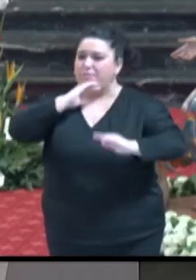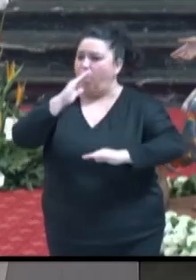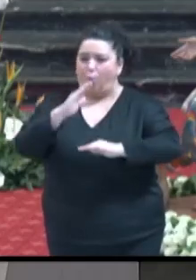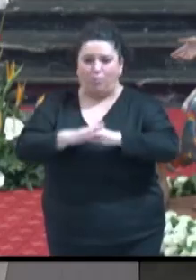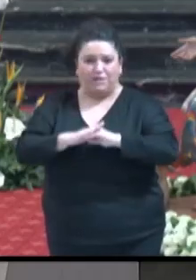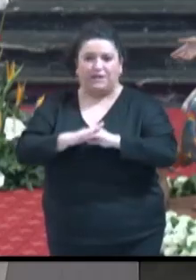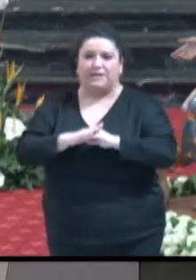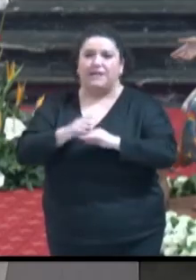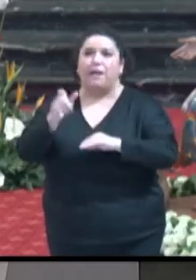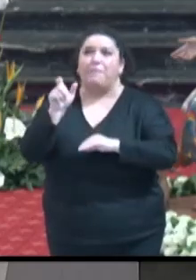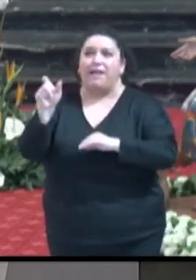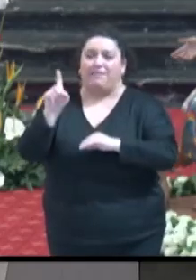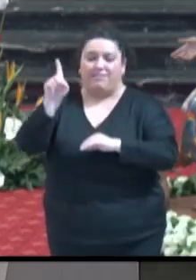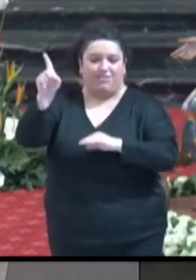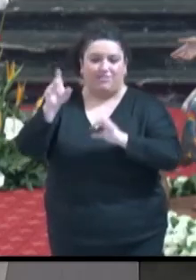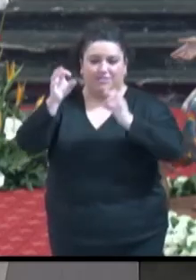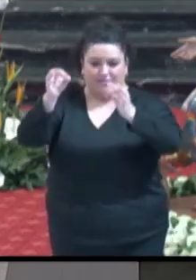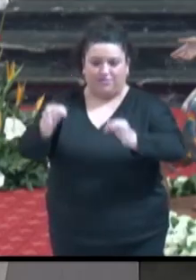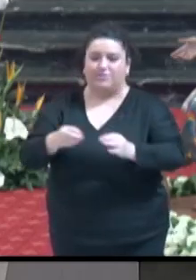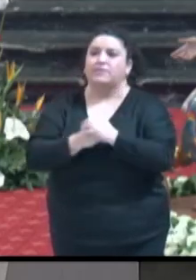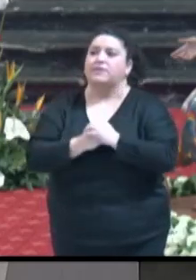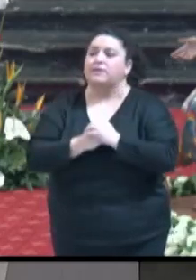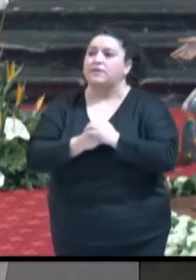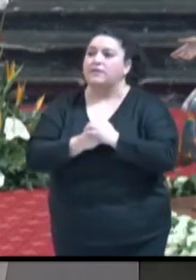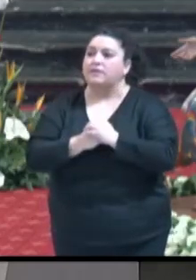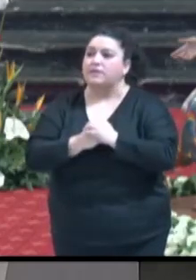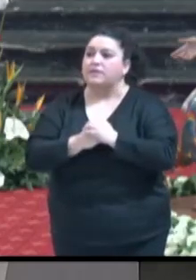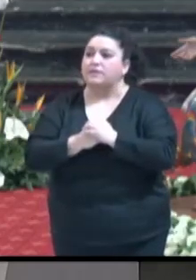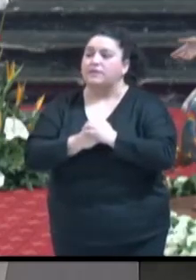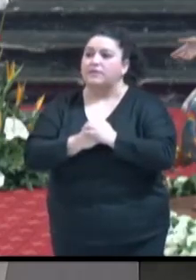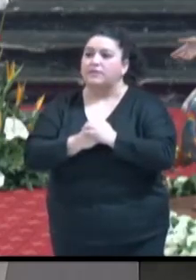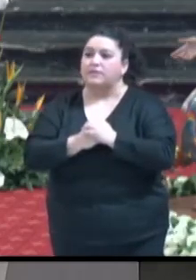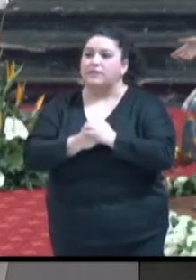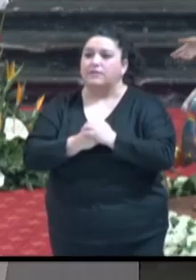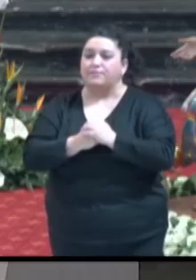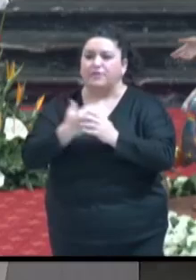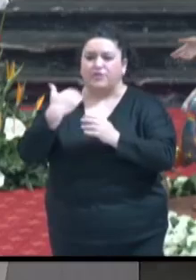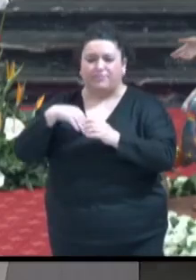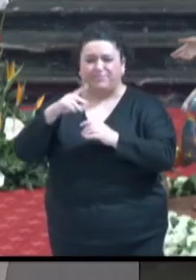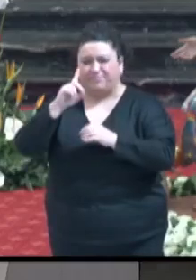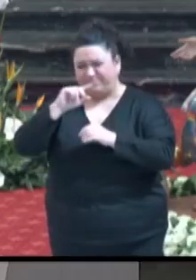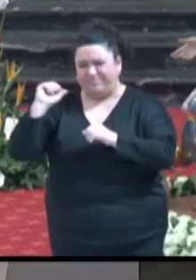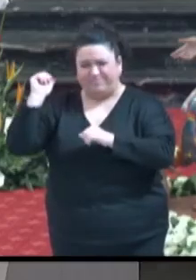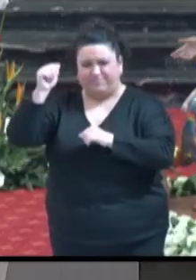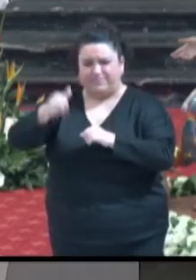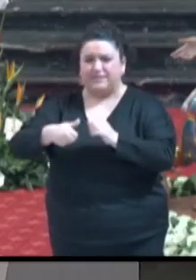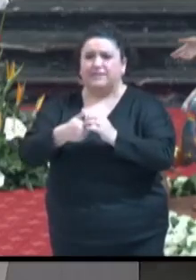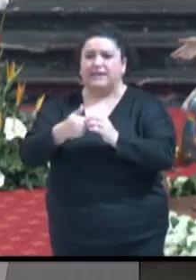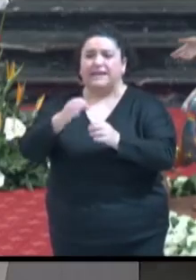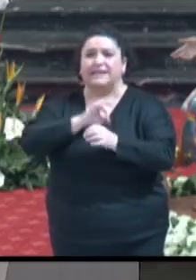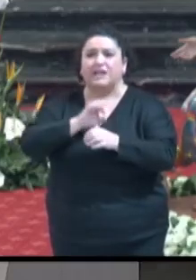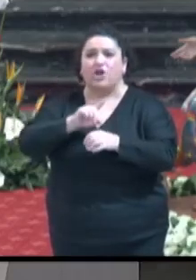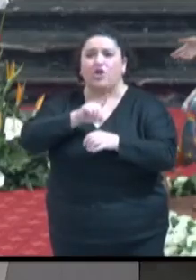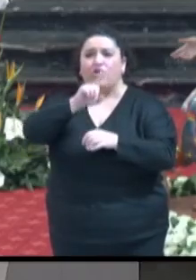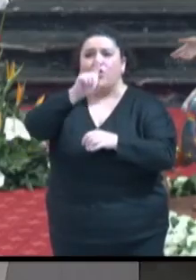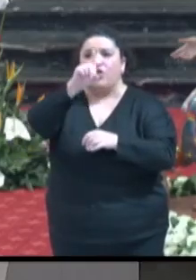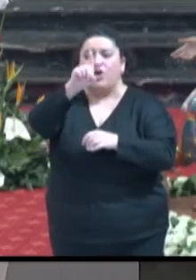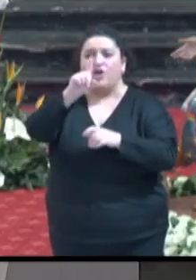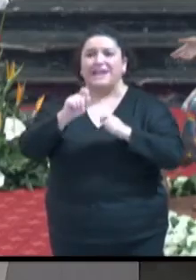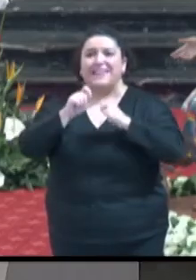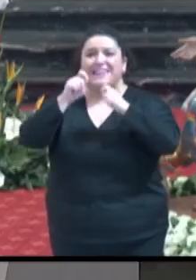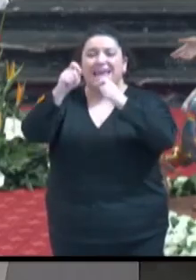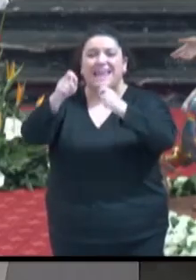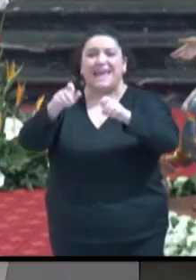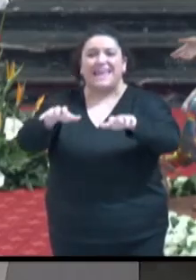creces pero es un anuncio que viene ya desde antiguo señor Dios le dará el trono de